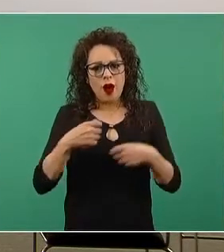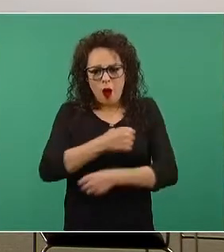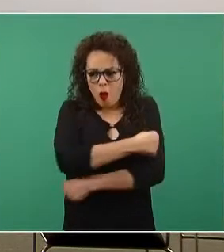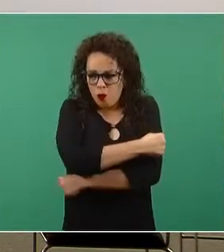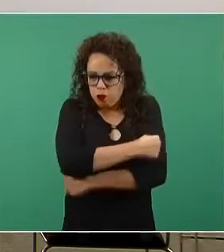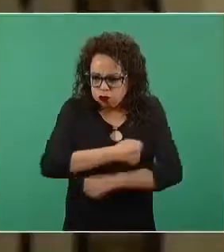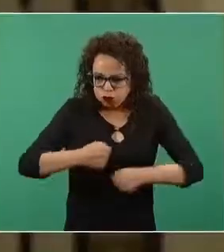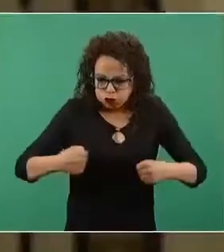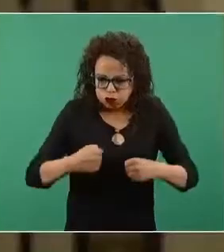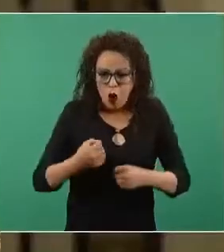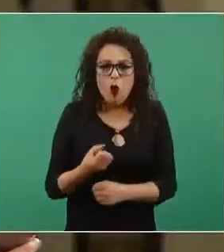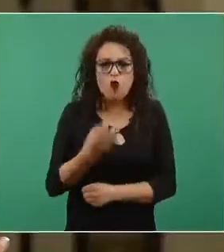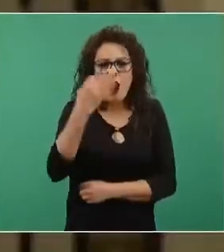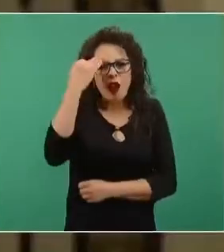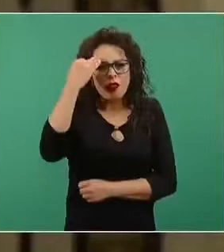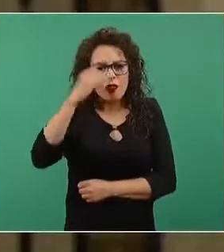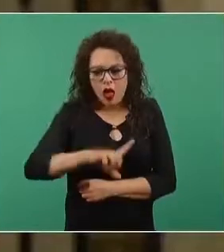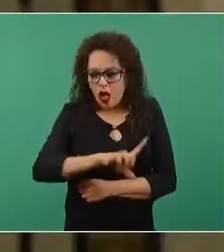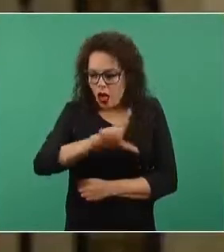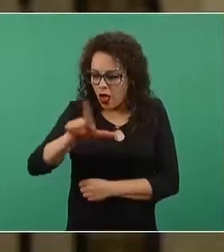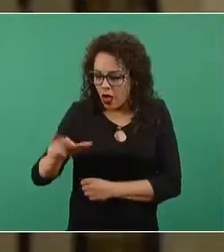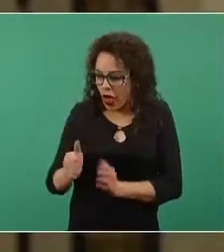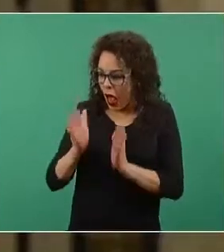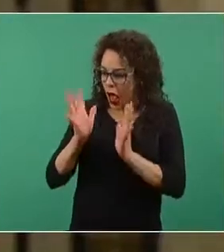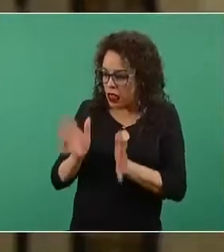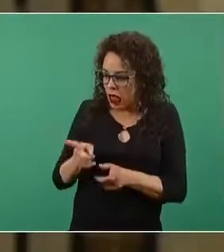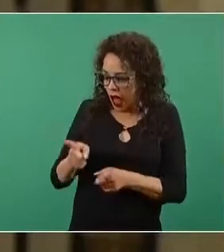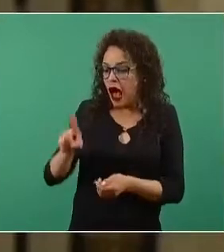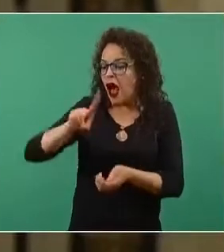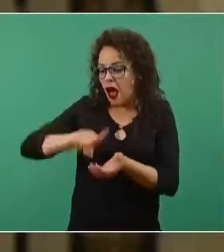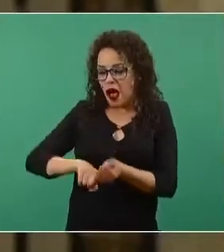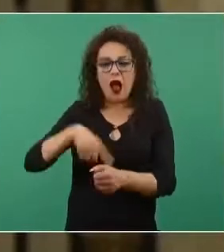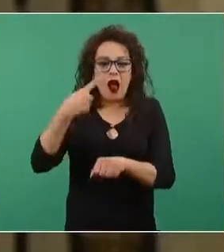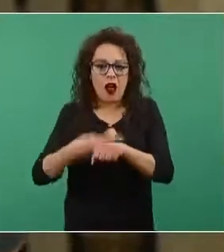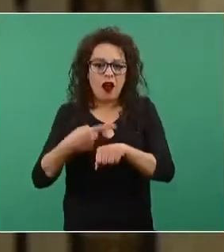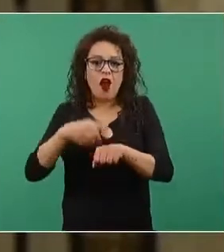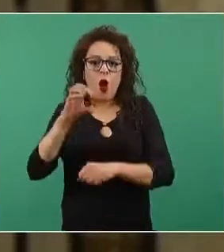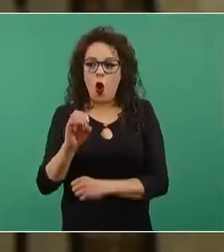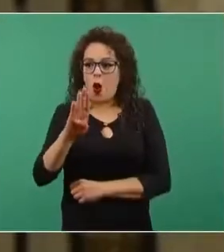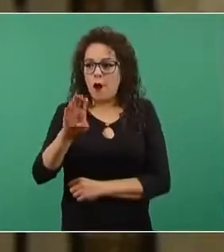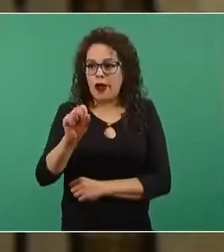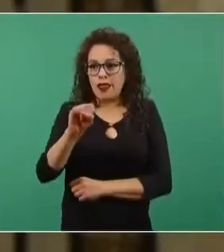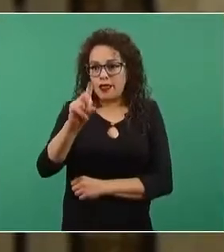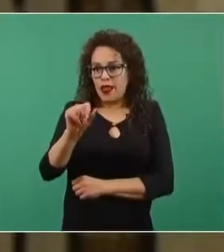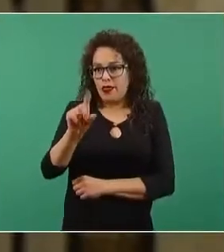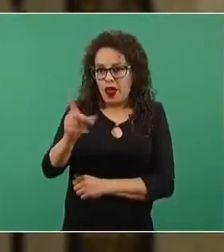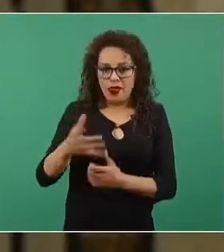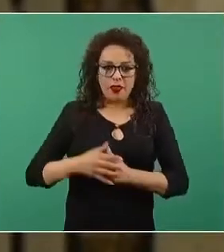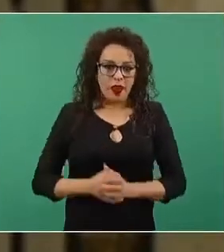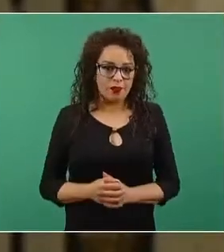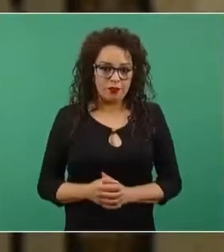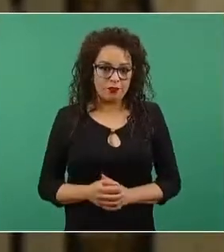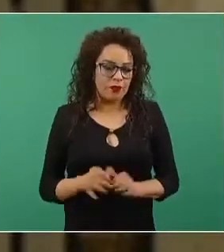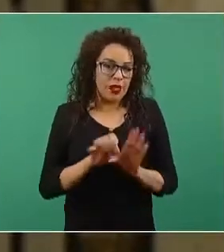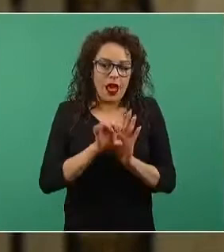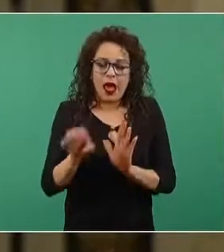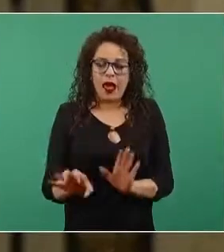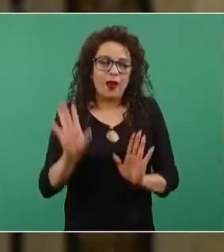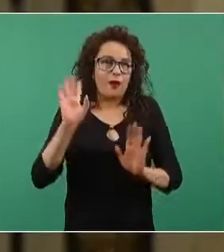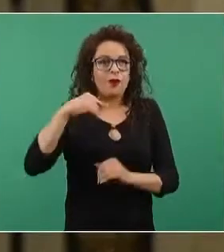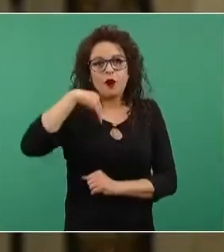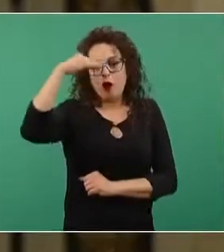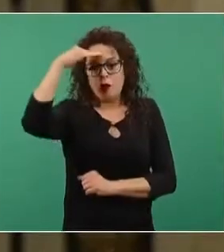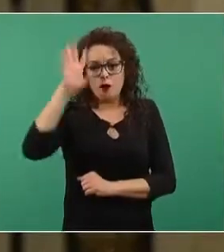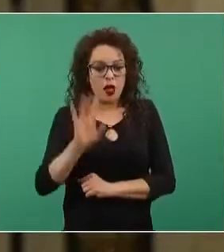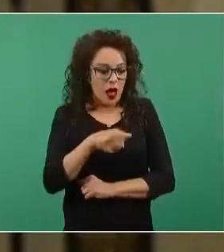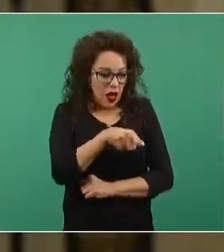que se vuelva obesa? Muchas veces vemos un producto, por ejemplo, ya con los sellos, y decimos, híjole, si lo como me voy a dañar